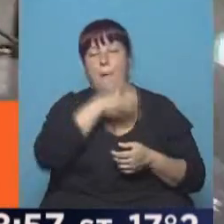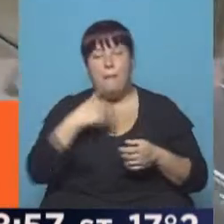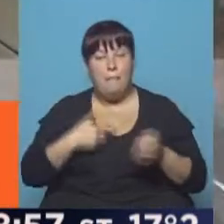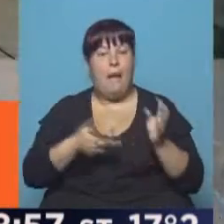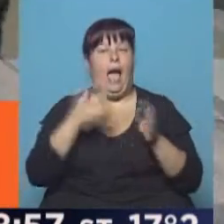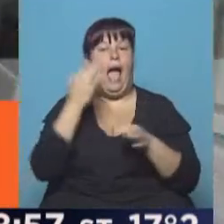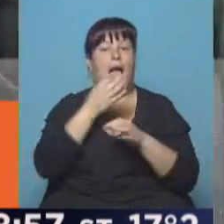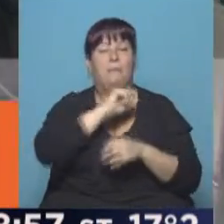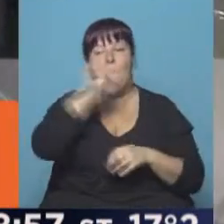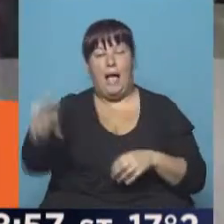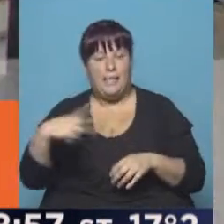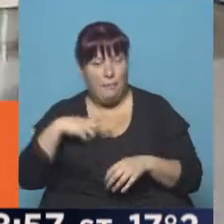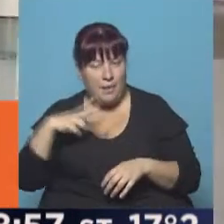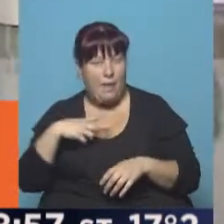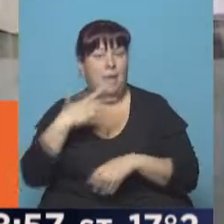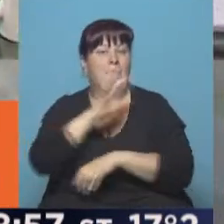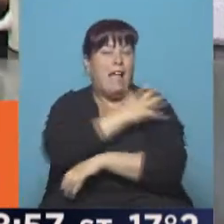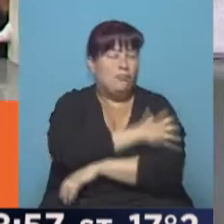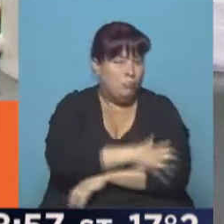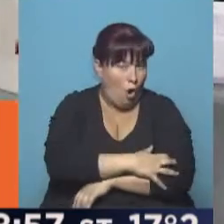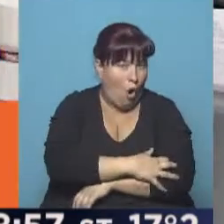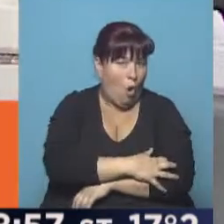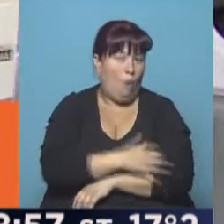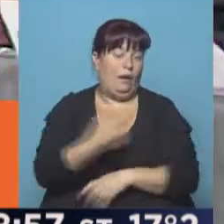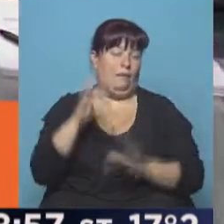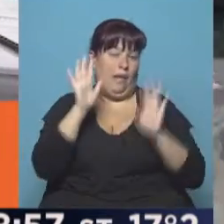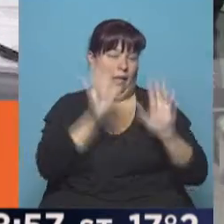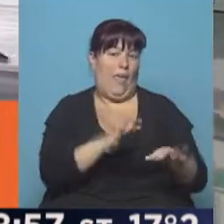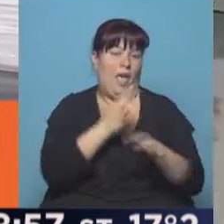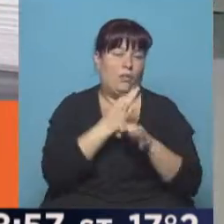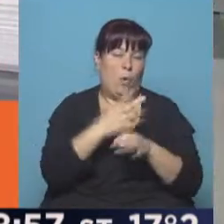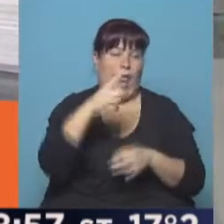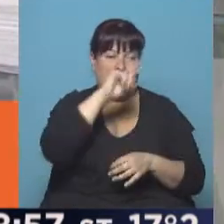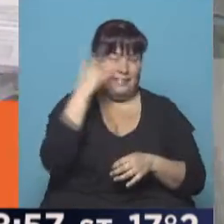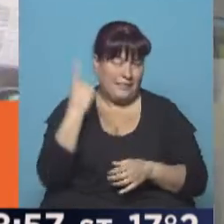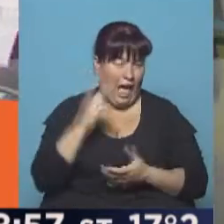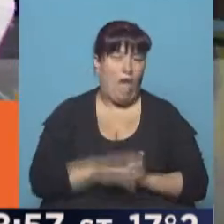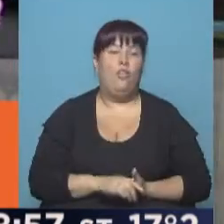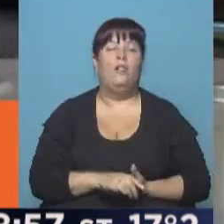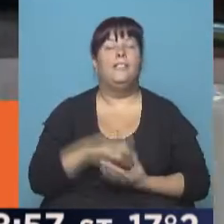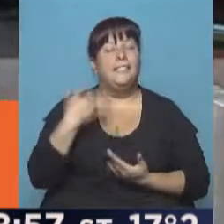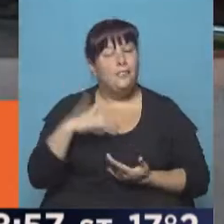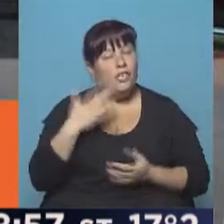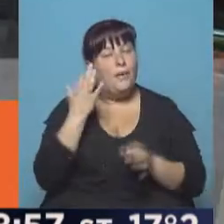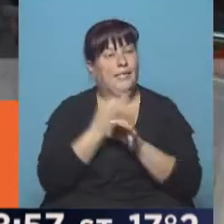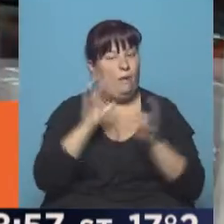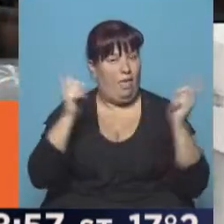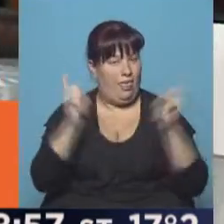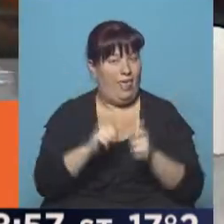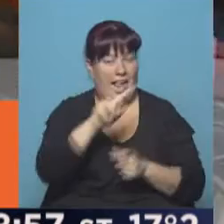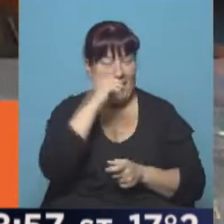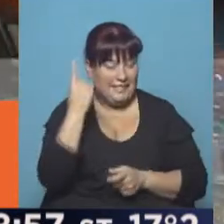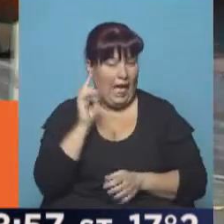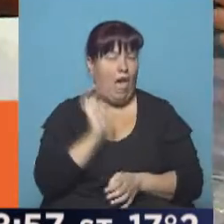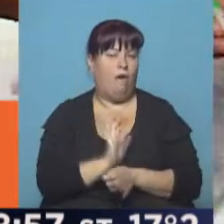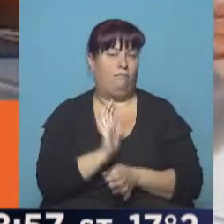en las escuelas de gestión privada en general los más pobres son los que se están quedando en la escuela de gestión estatal nos va a quedar una escuela de gestión estatal